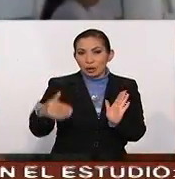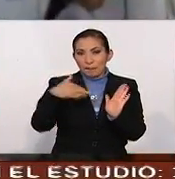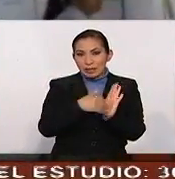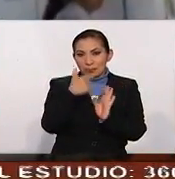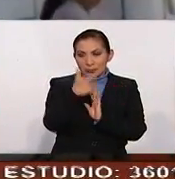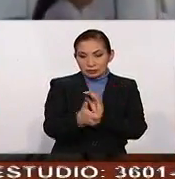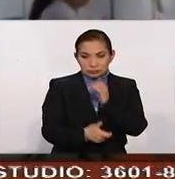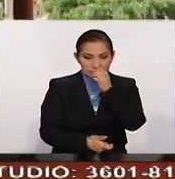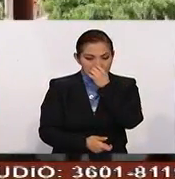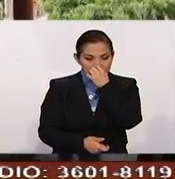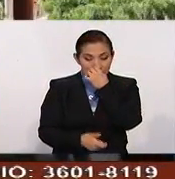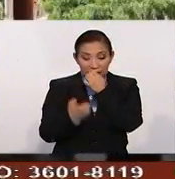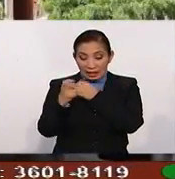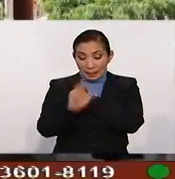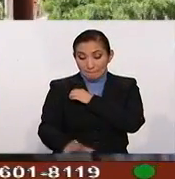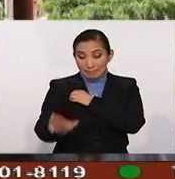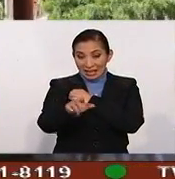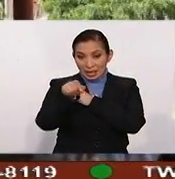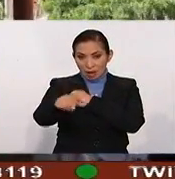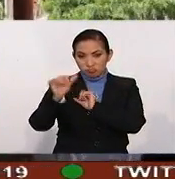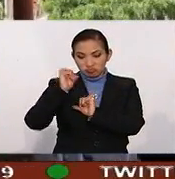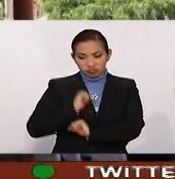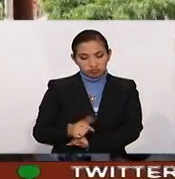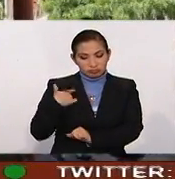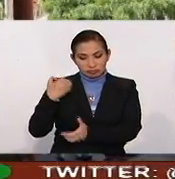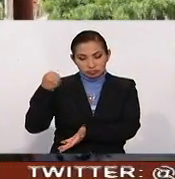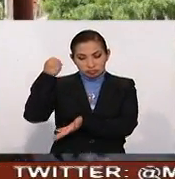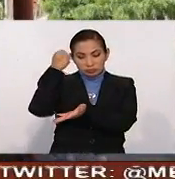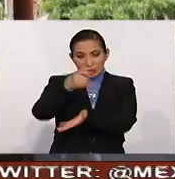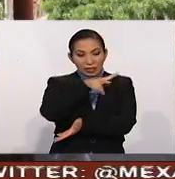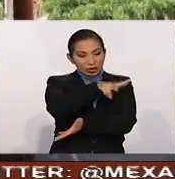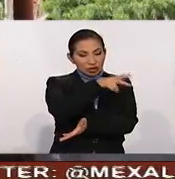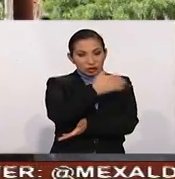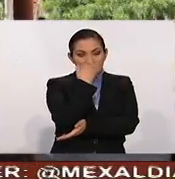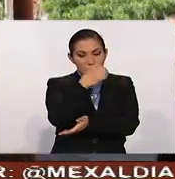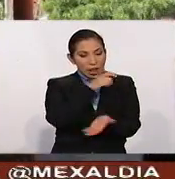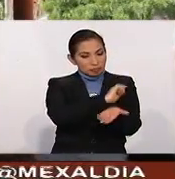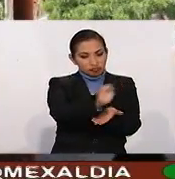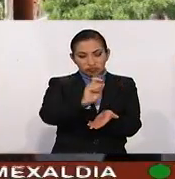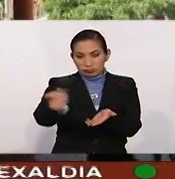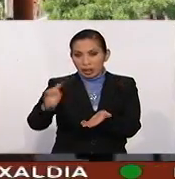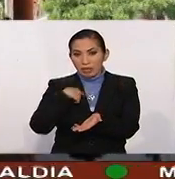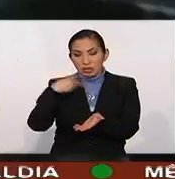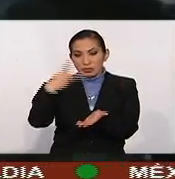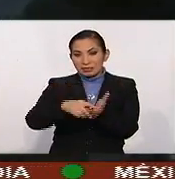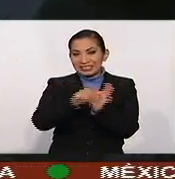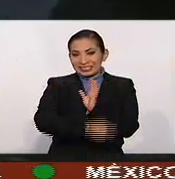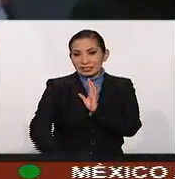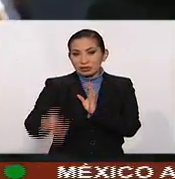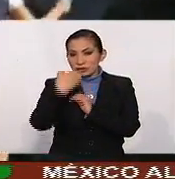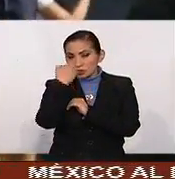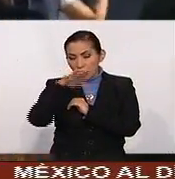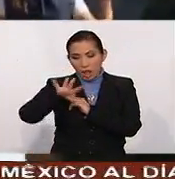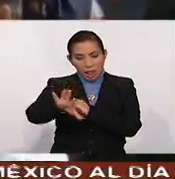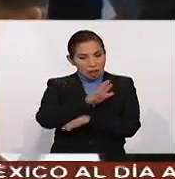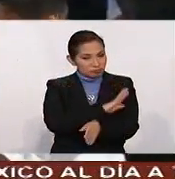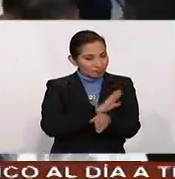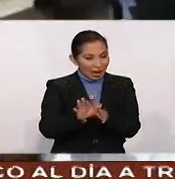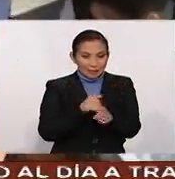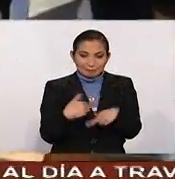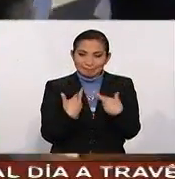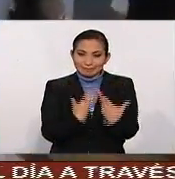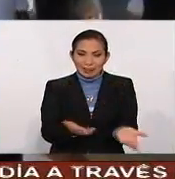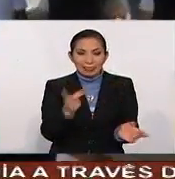245,600,000 pesos. Este miércoles se encargaron estos recursos a 18 escuelas, con lo que ya suman 2,618 colegios